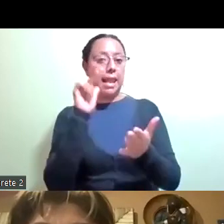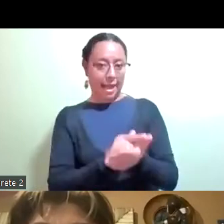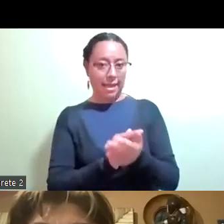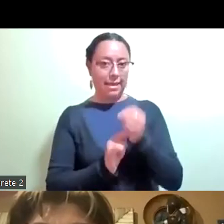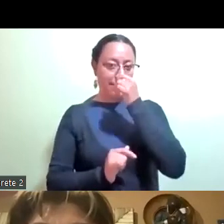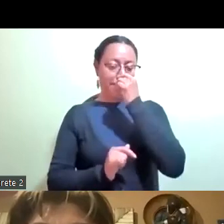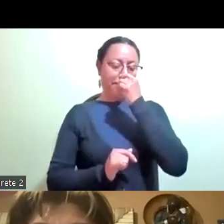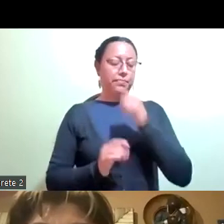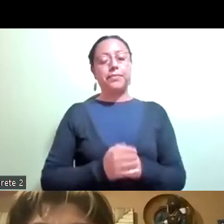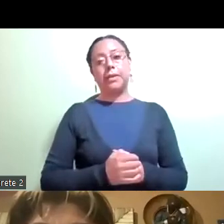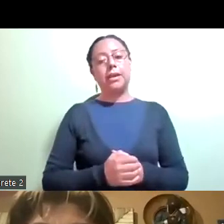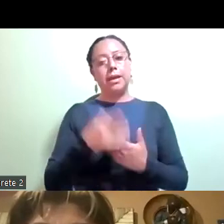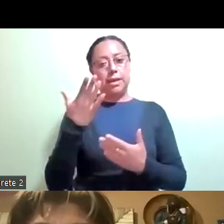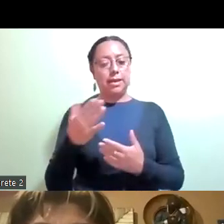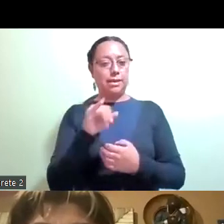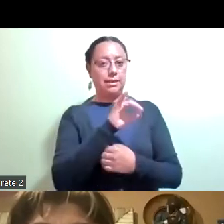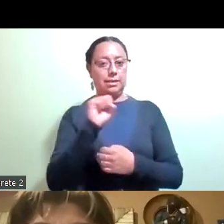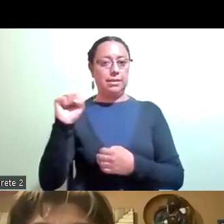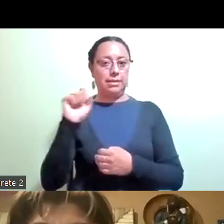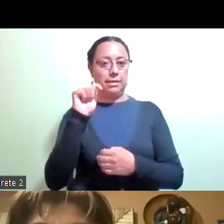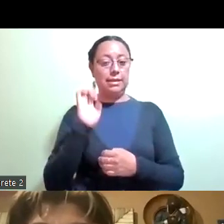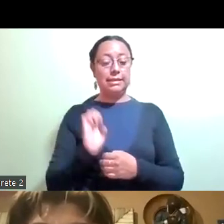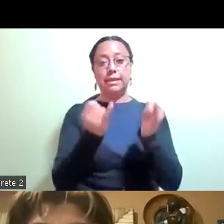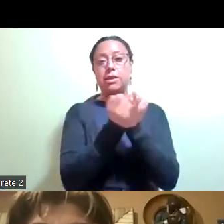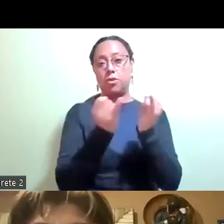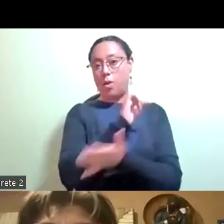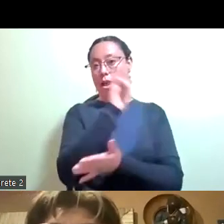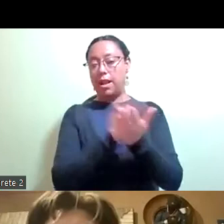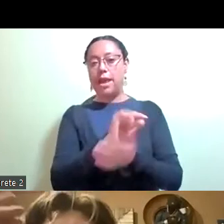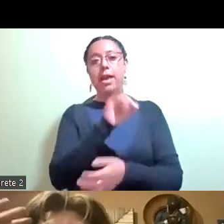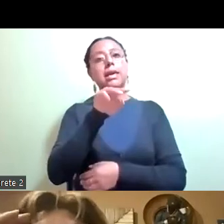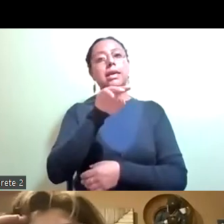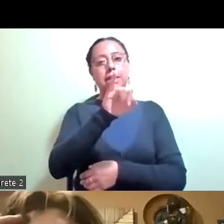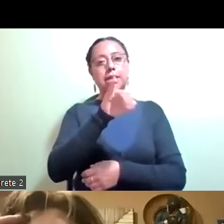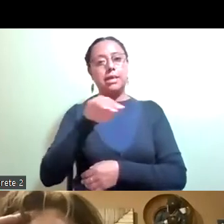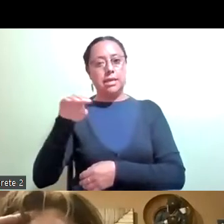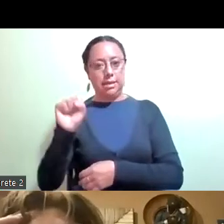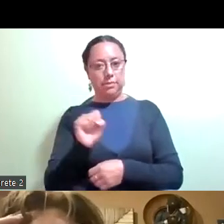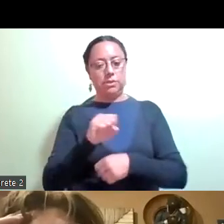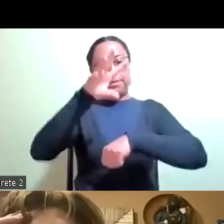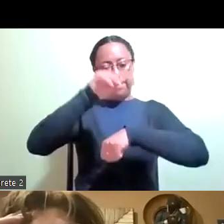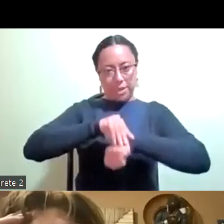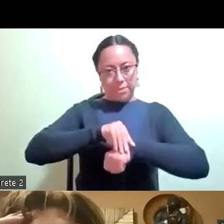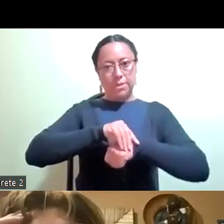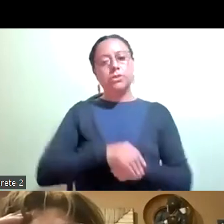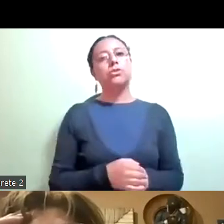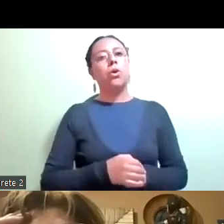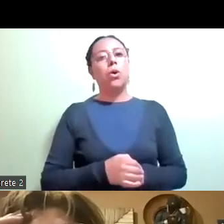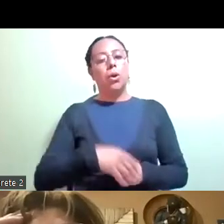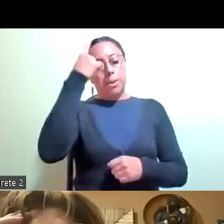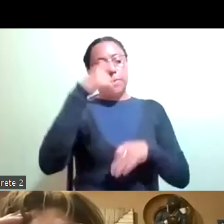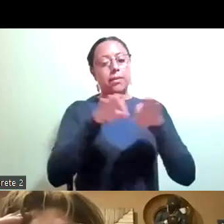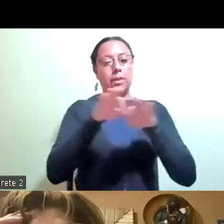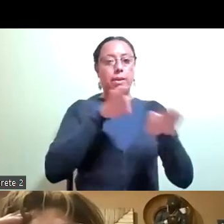del Estado y de la Ley del Seguro Social en materia de licencias para los trabajadores con hijos con cáncer, presentada por